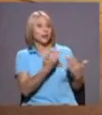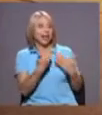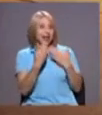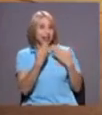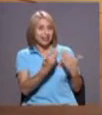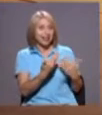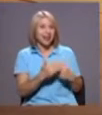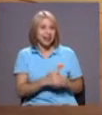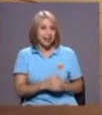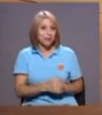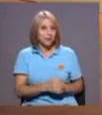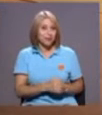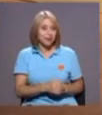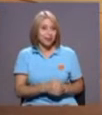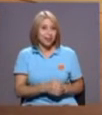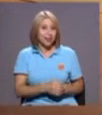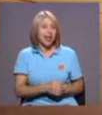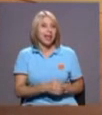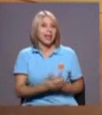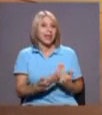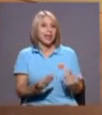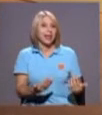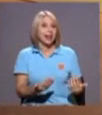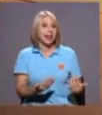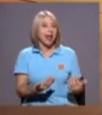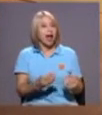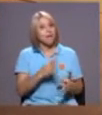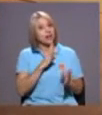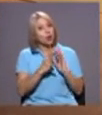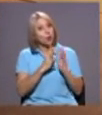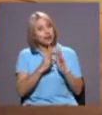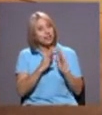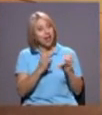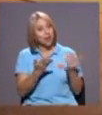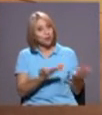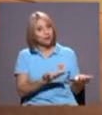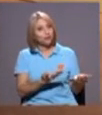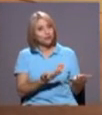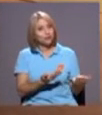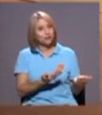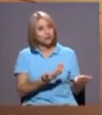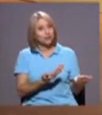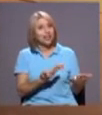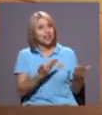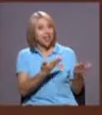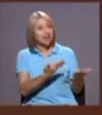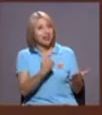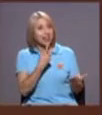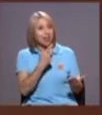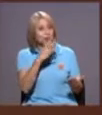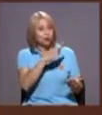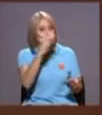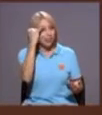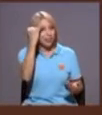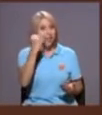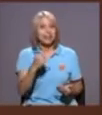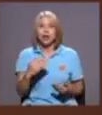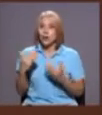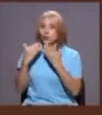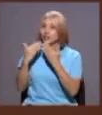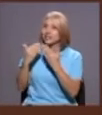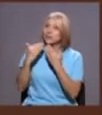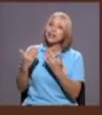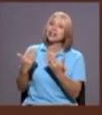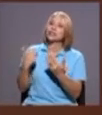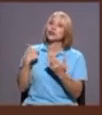agradecerle el haber conversado. Bueno, muchas gracias, y de verdad yo querría terminar nada